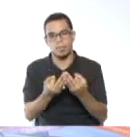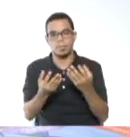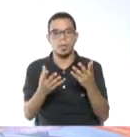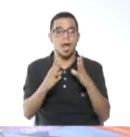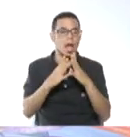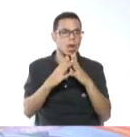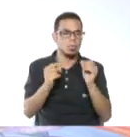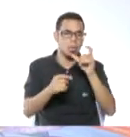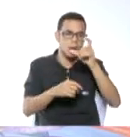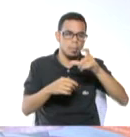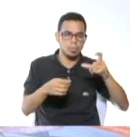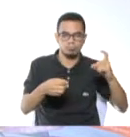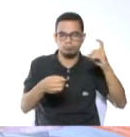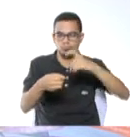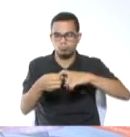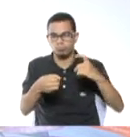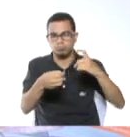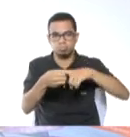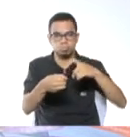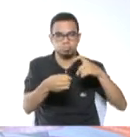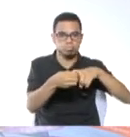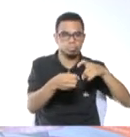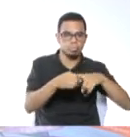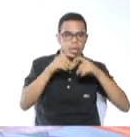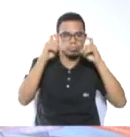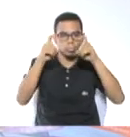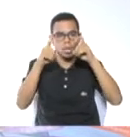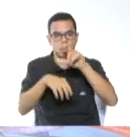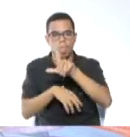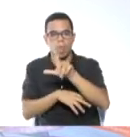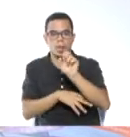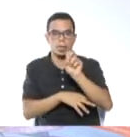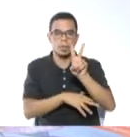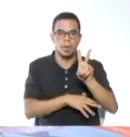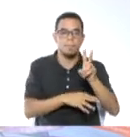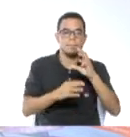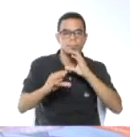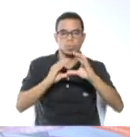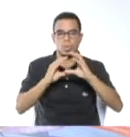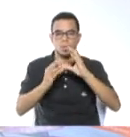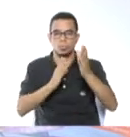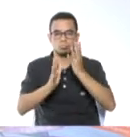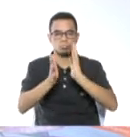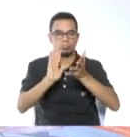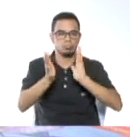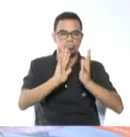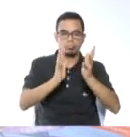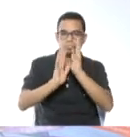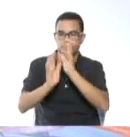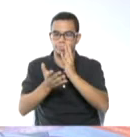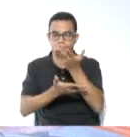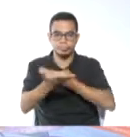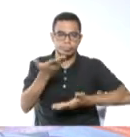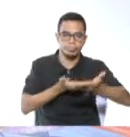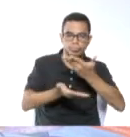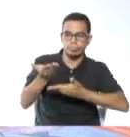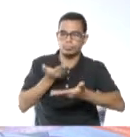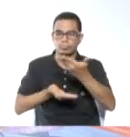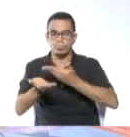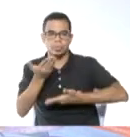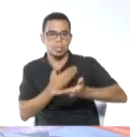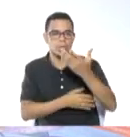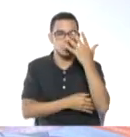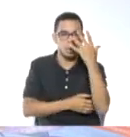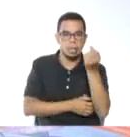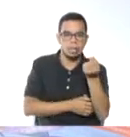que se involucre en ese proceso de formación, pues partimos de un interés, lograr la comunicación entre todos, que nos podamos entender, que nos